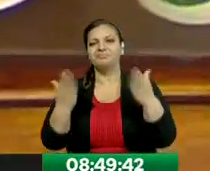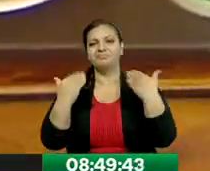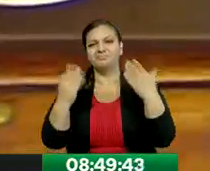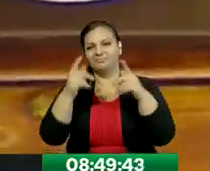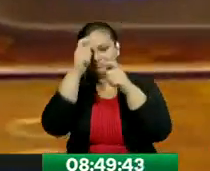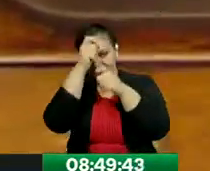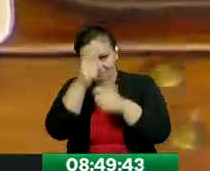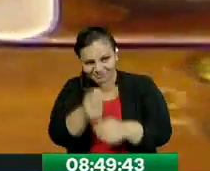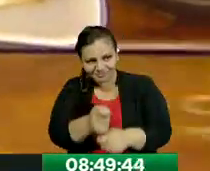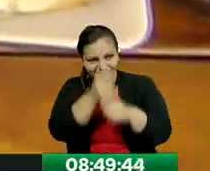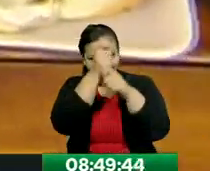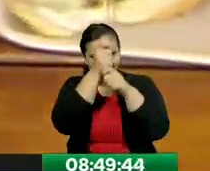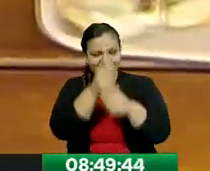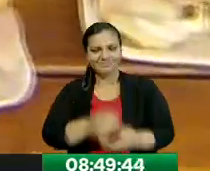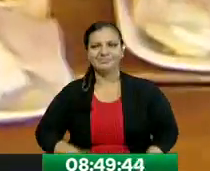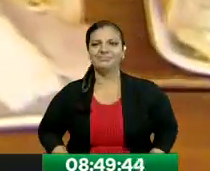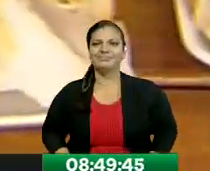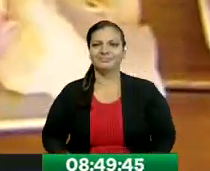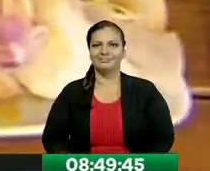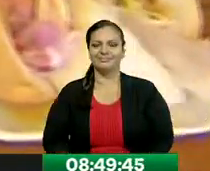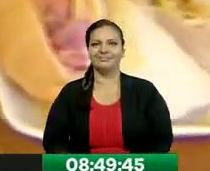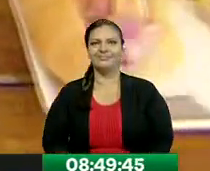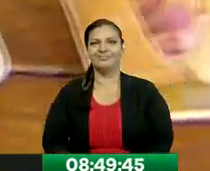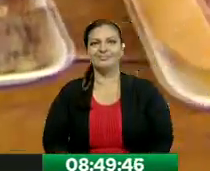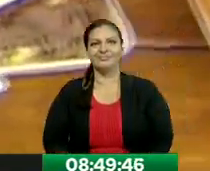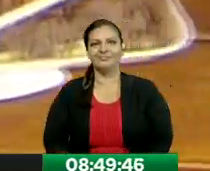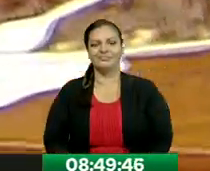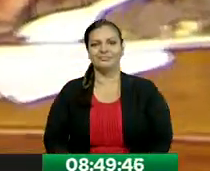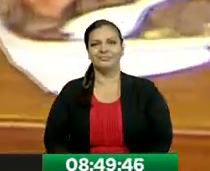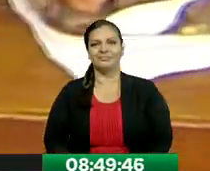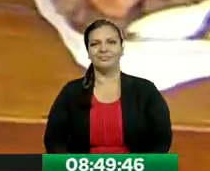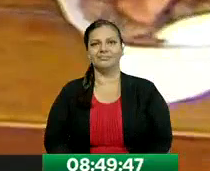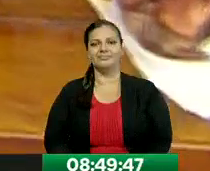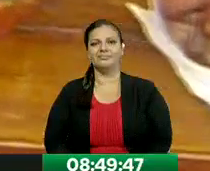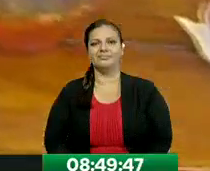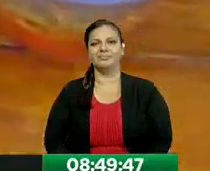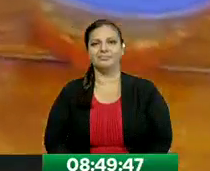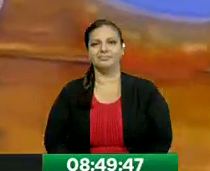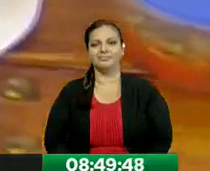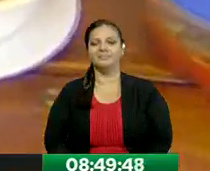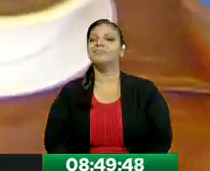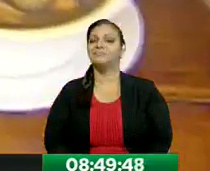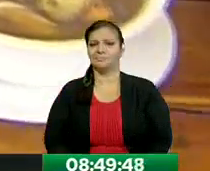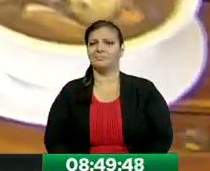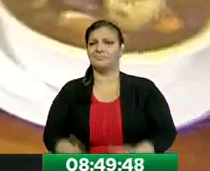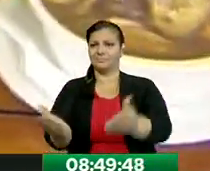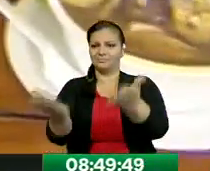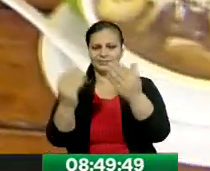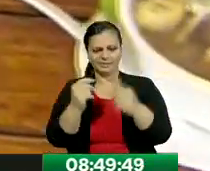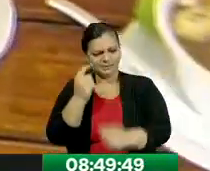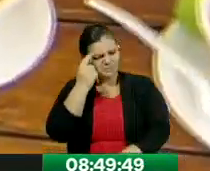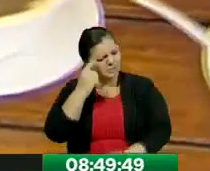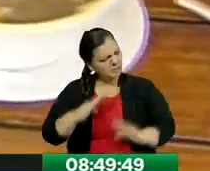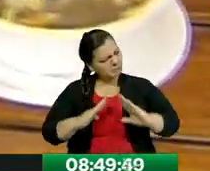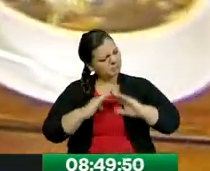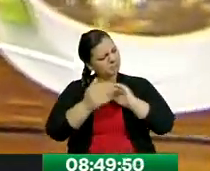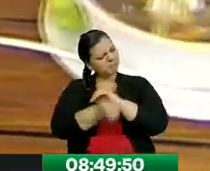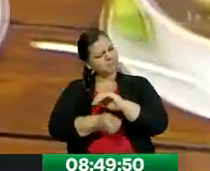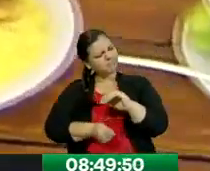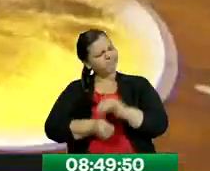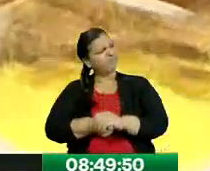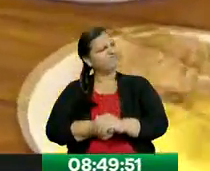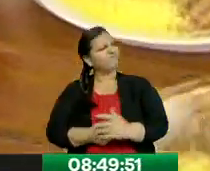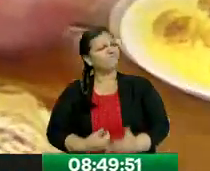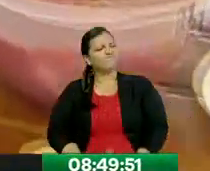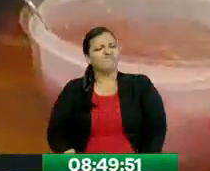Pacífico. Estos días de feriado todavía tiene tiempo. Usted está viendo la noticia de la comunidad y dice, bueno, ¿qué hago hoy día?